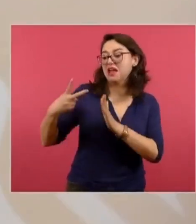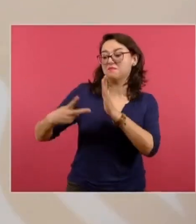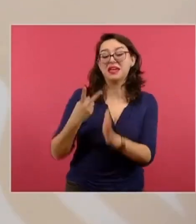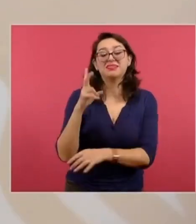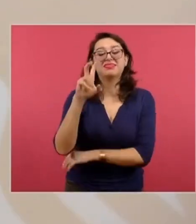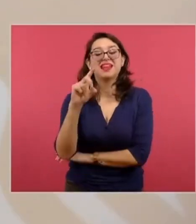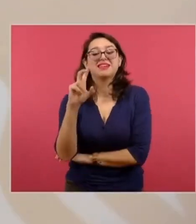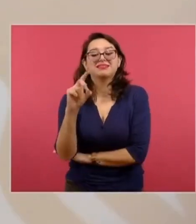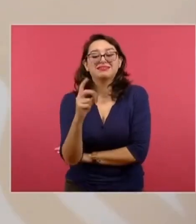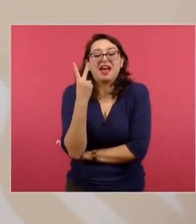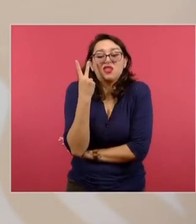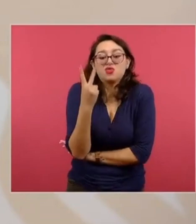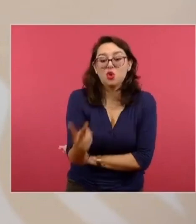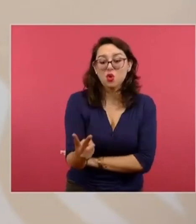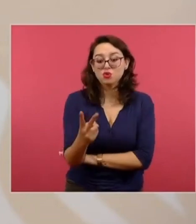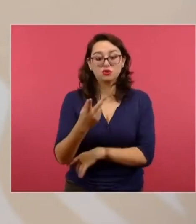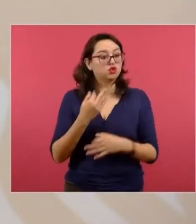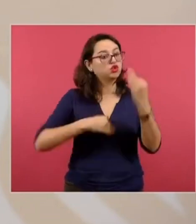No hubo un estado que